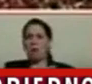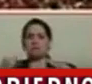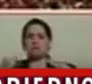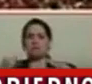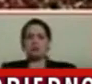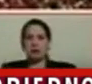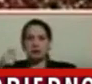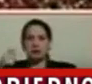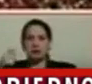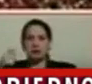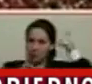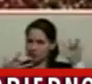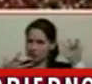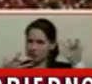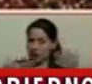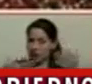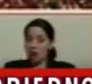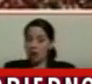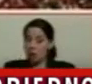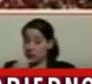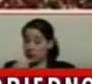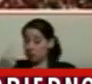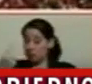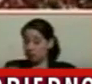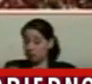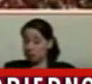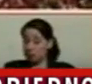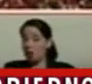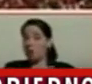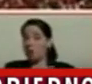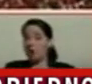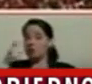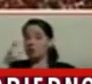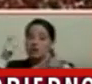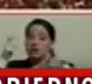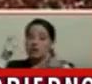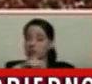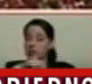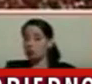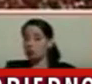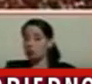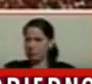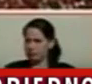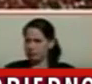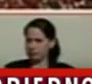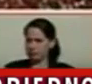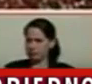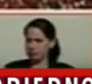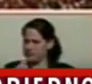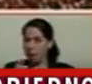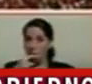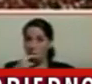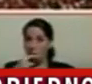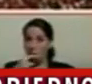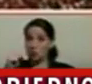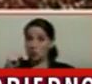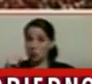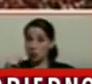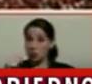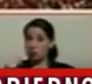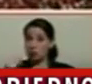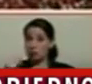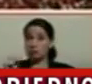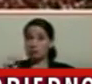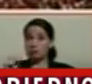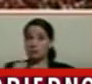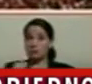Y dijo que Maduro estaba acabando el legado de Chávez. Y que el legado de Chávez debía ser defendido.